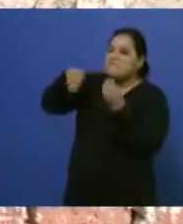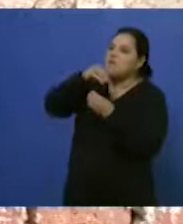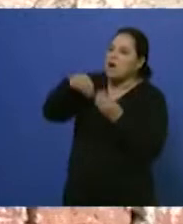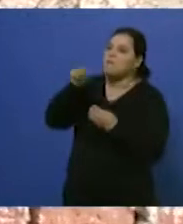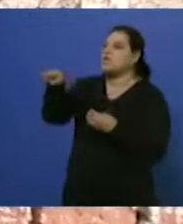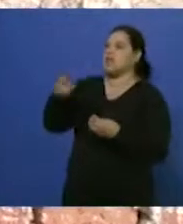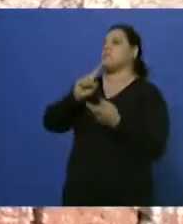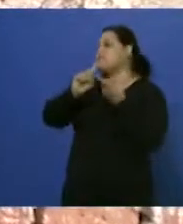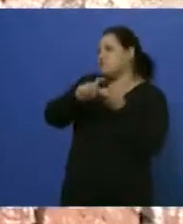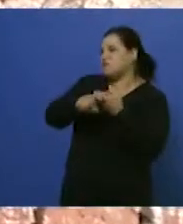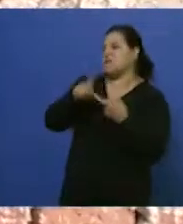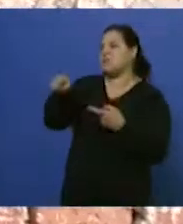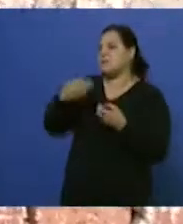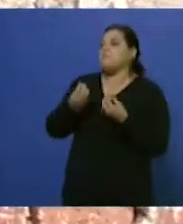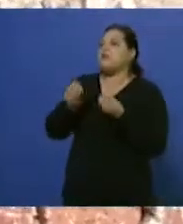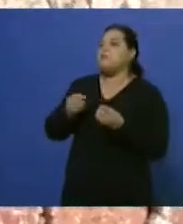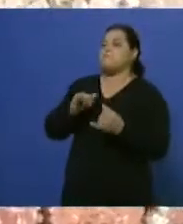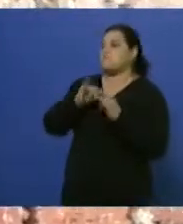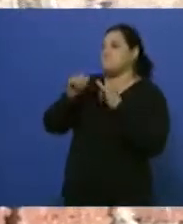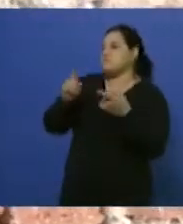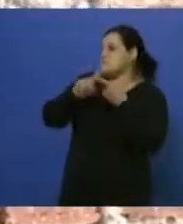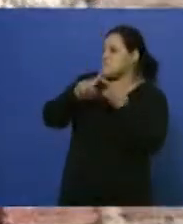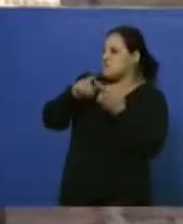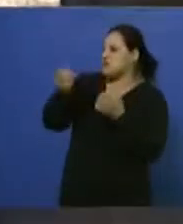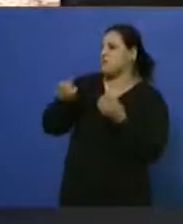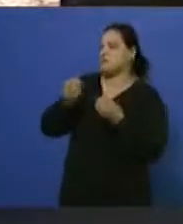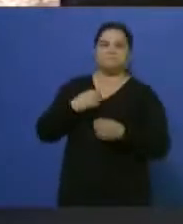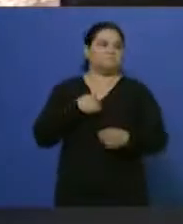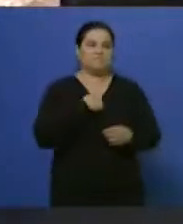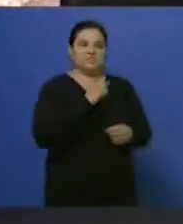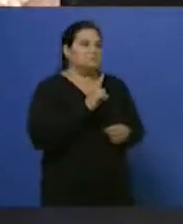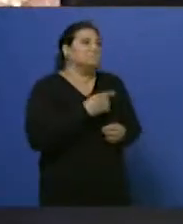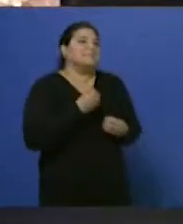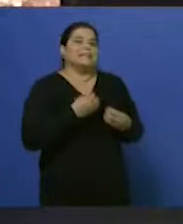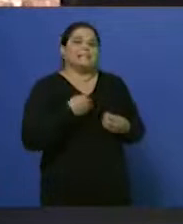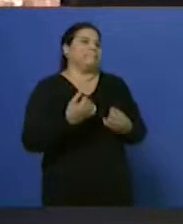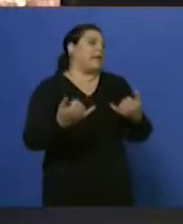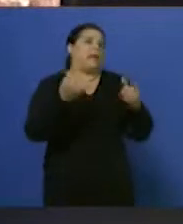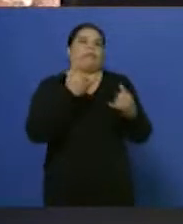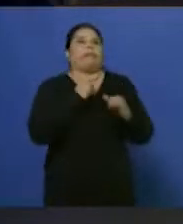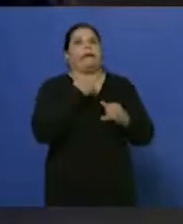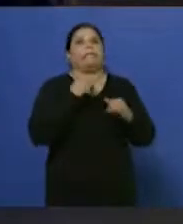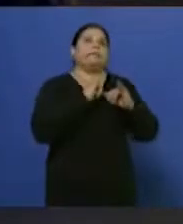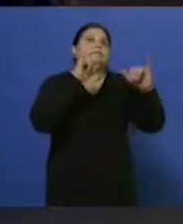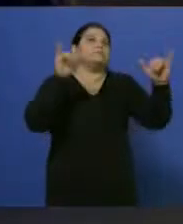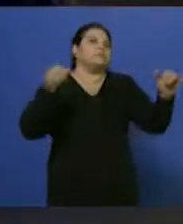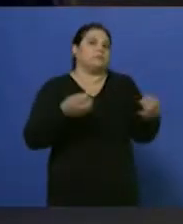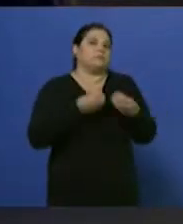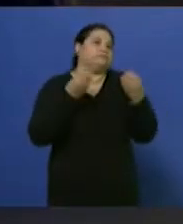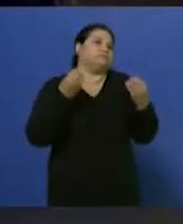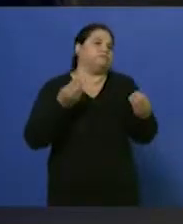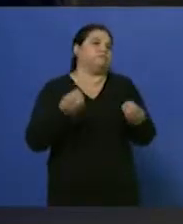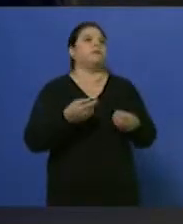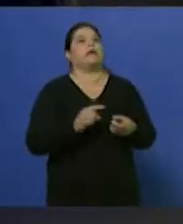un vínculo familiar con él? ¿Esto tiene algún asidero? Mira, han dicho tantas cosas de familiarmente que es padrino